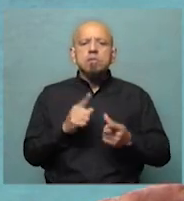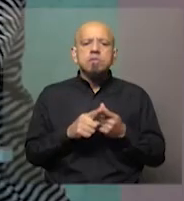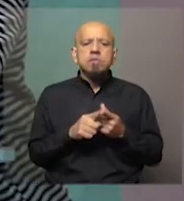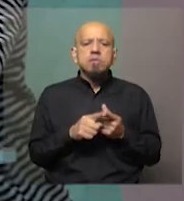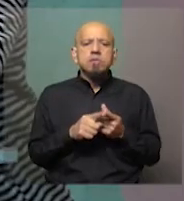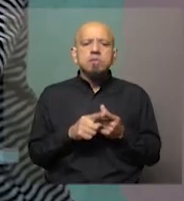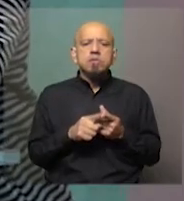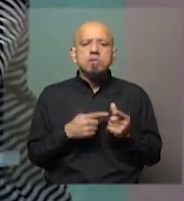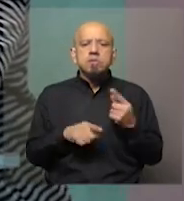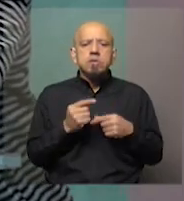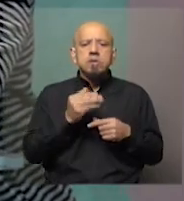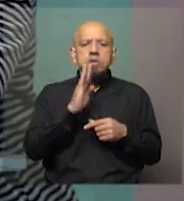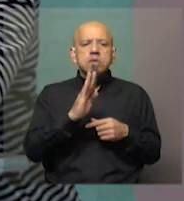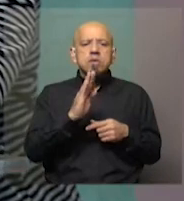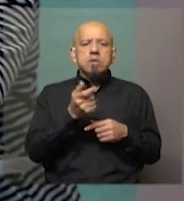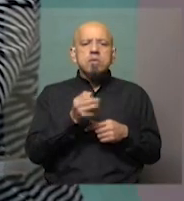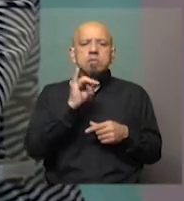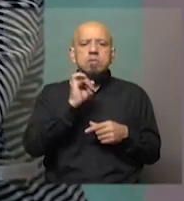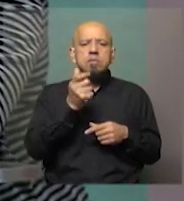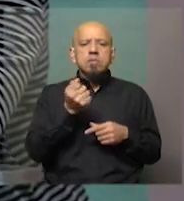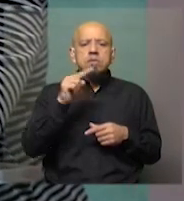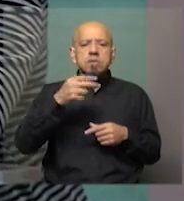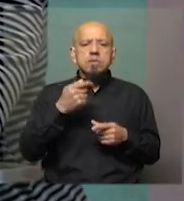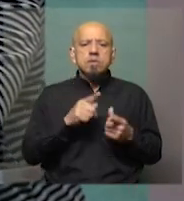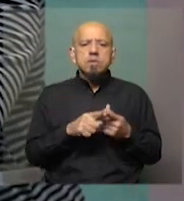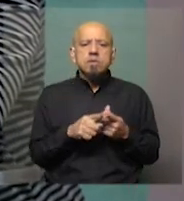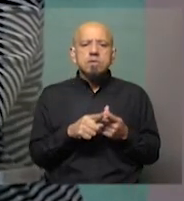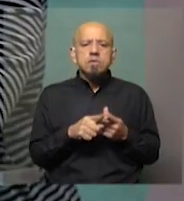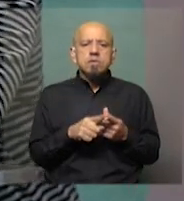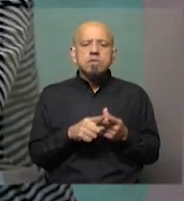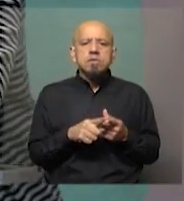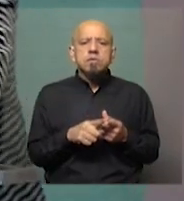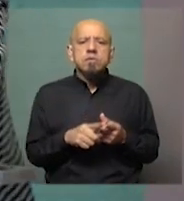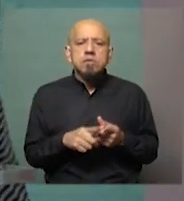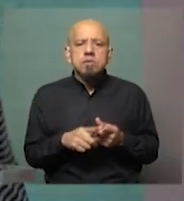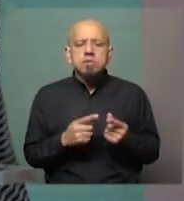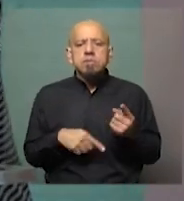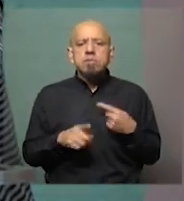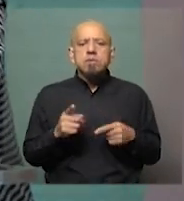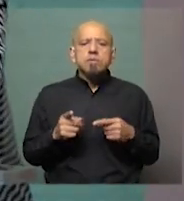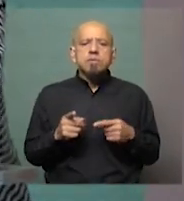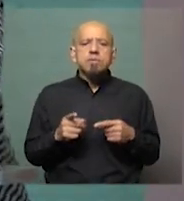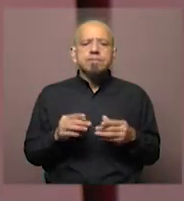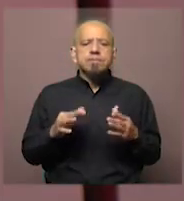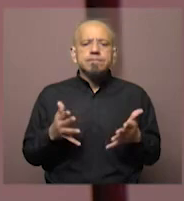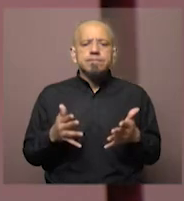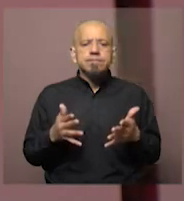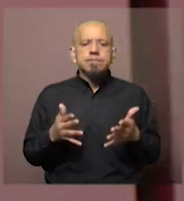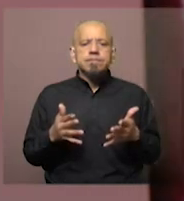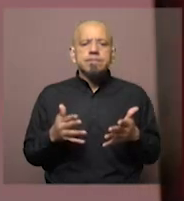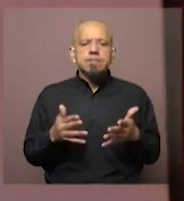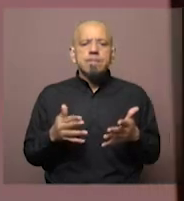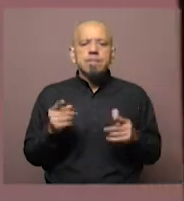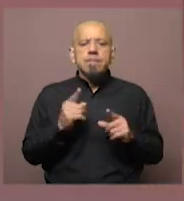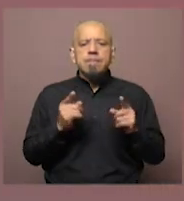la payana. Es como capaz, de los... Sí. Sí, ese es de lo que vimos de... Pero, como decía recién Matías también, es de donde haya algún